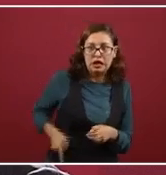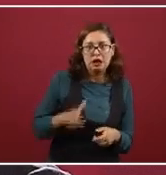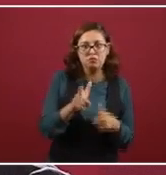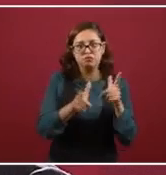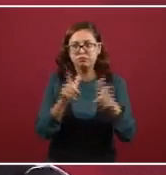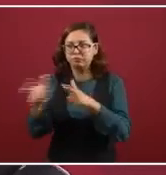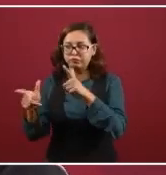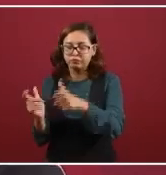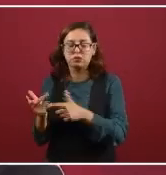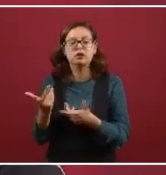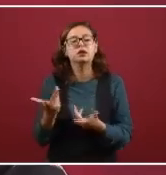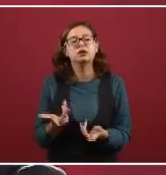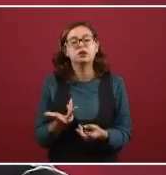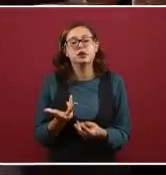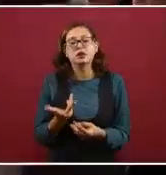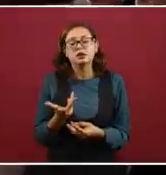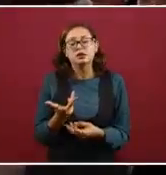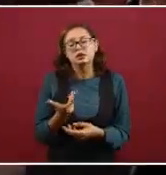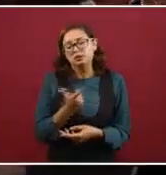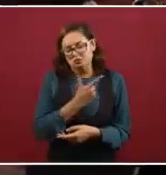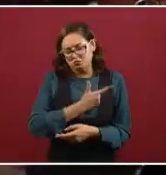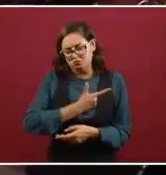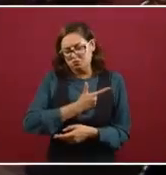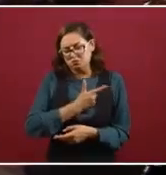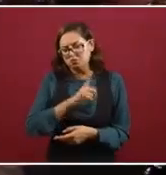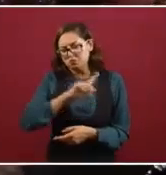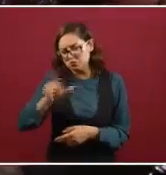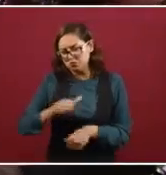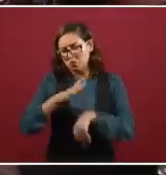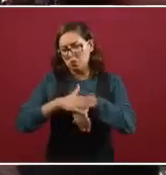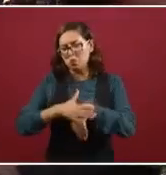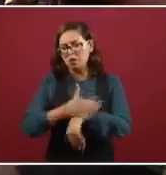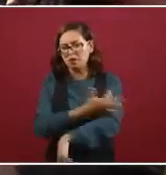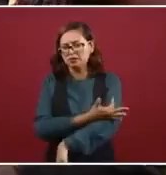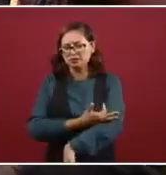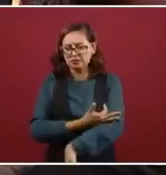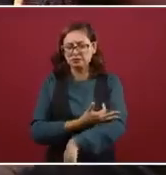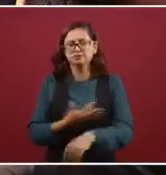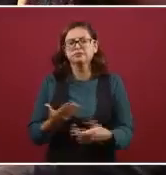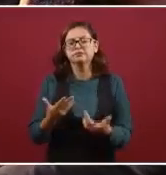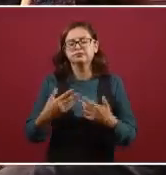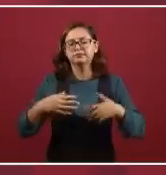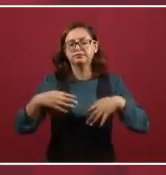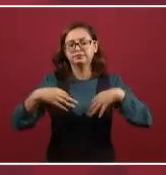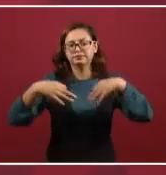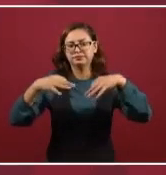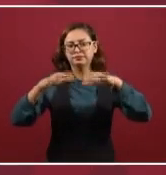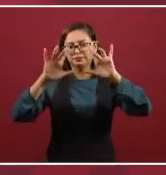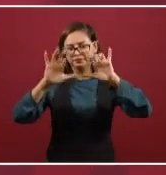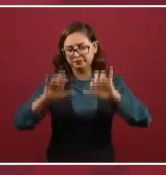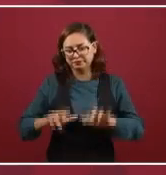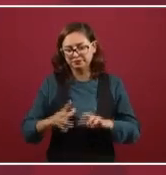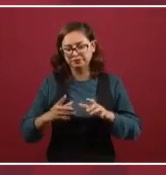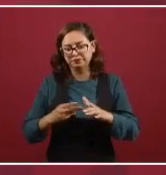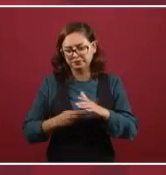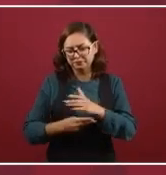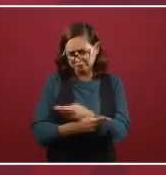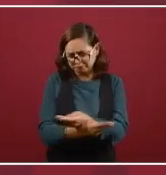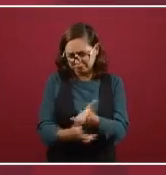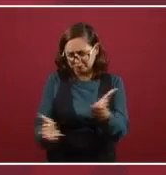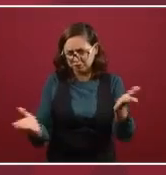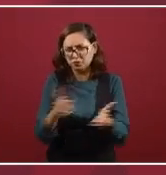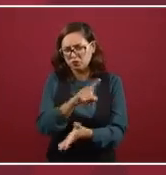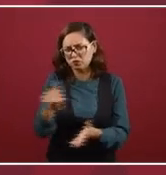ustedes, que con mucho gusto más tarde les vamos a compartir la nota diplomática, así como una